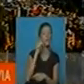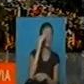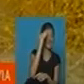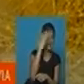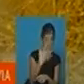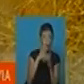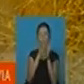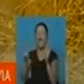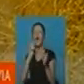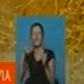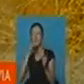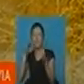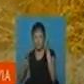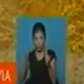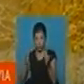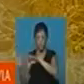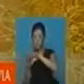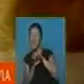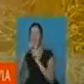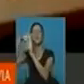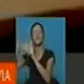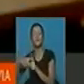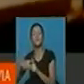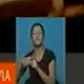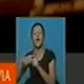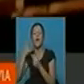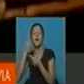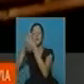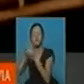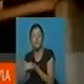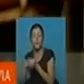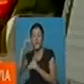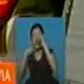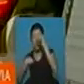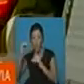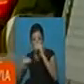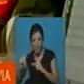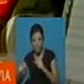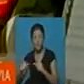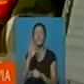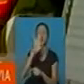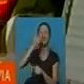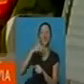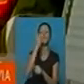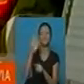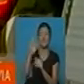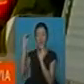2014 y el coeficiente de Gini, que mide la desigualdad de ingresos, bajó de 0,60